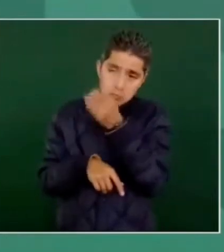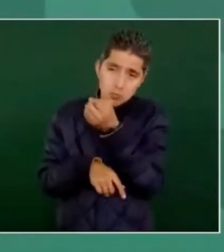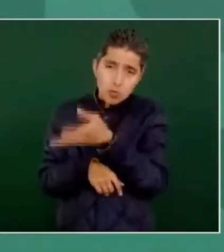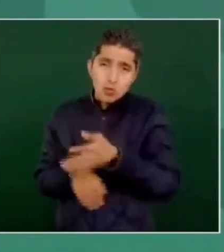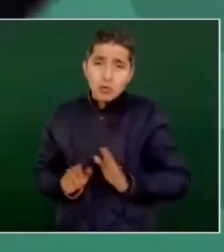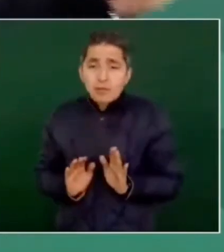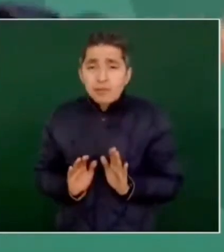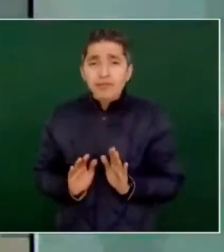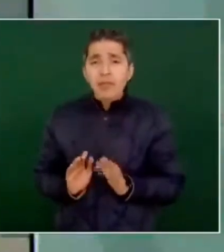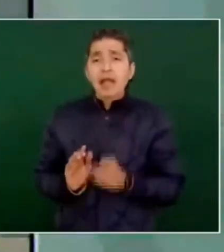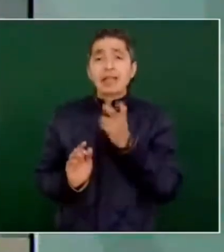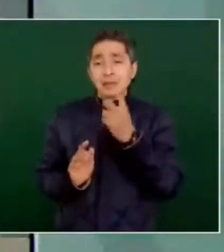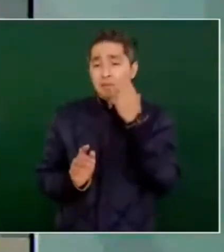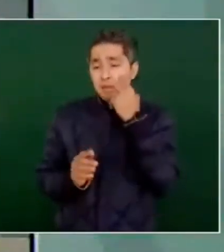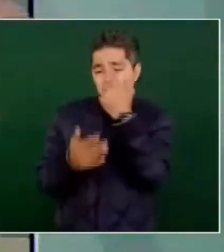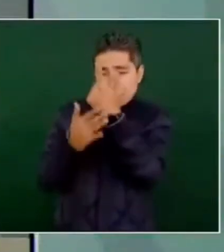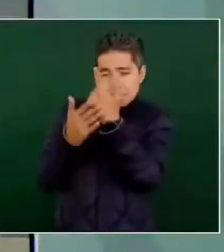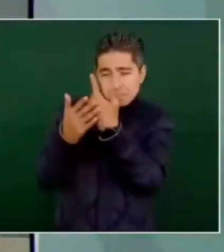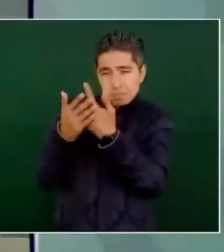A ver, aquí están todos los candidatos.